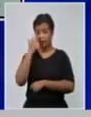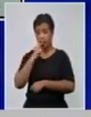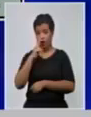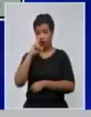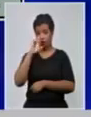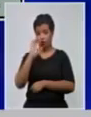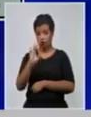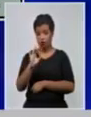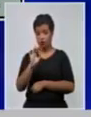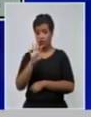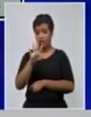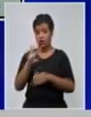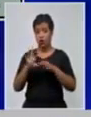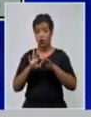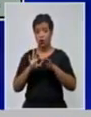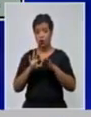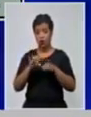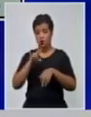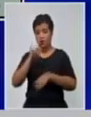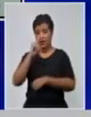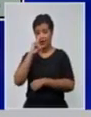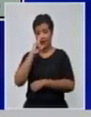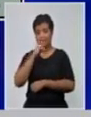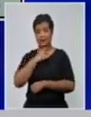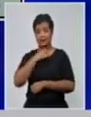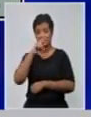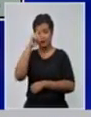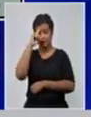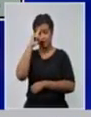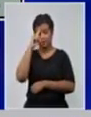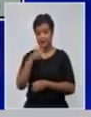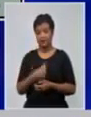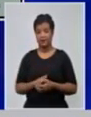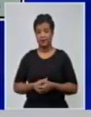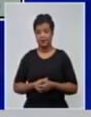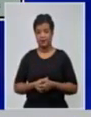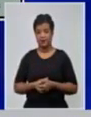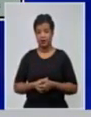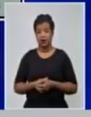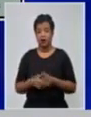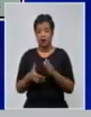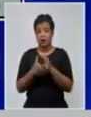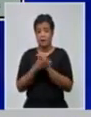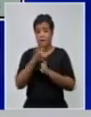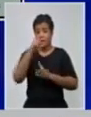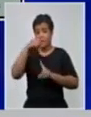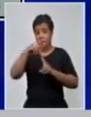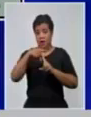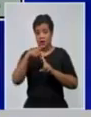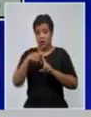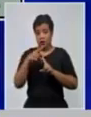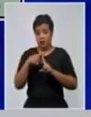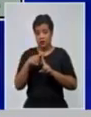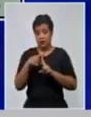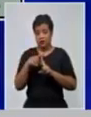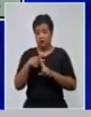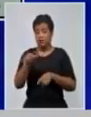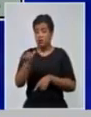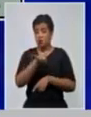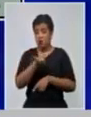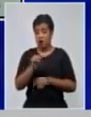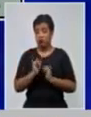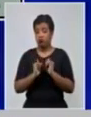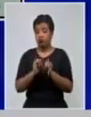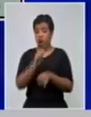de Jaruco y 2 de San José. Matanzas, que había estado notificando un